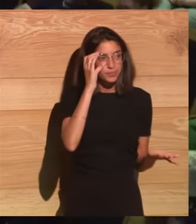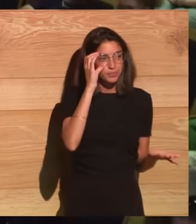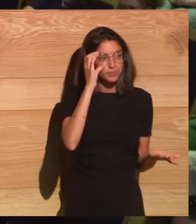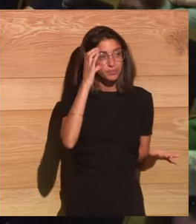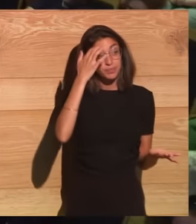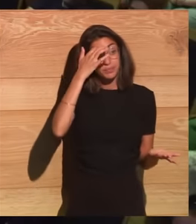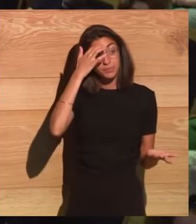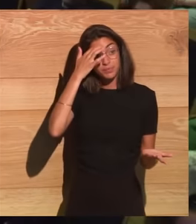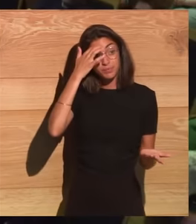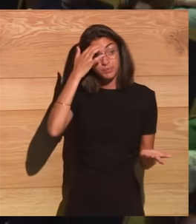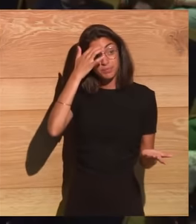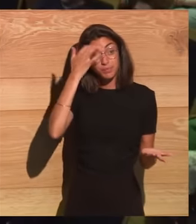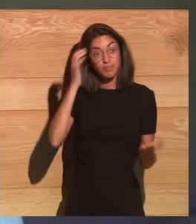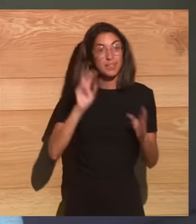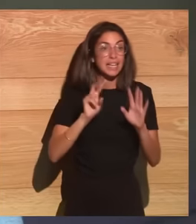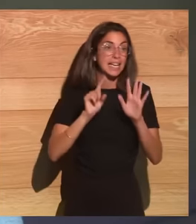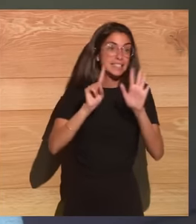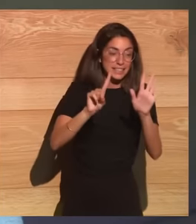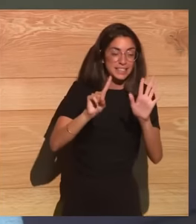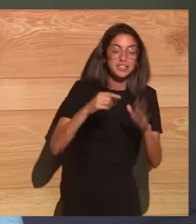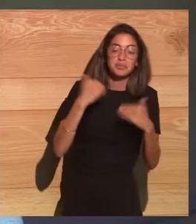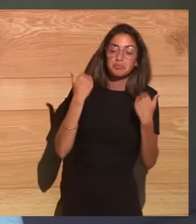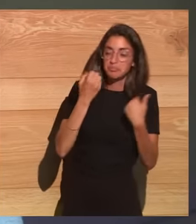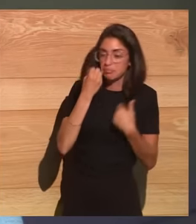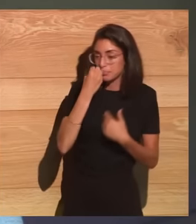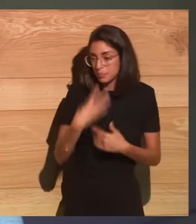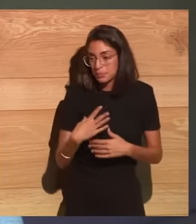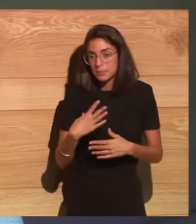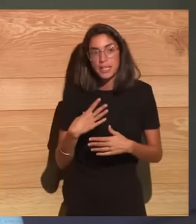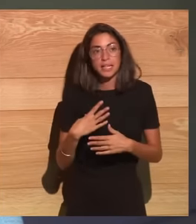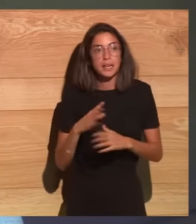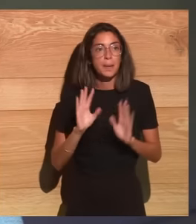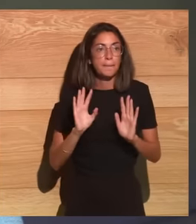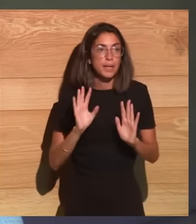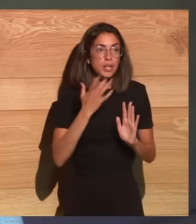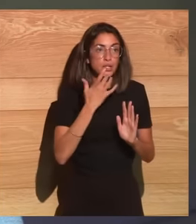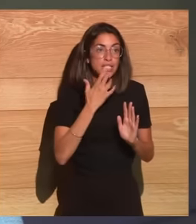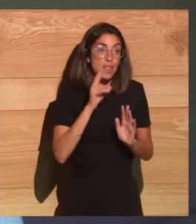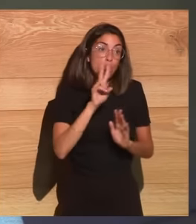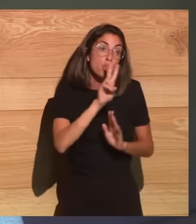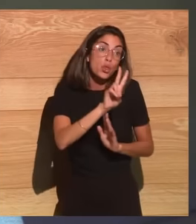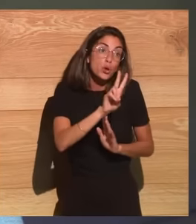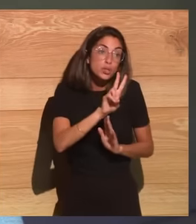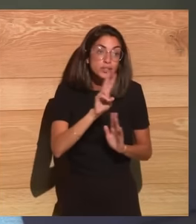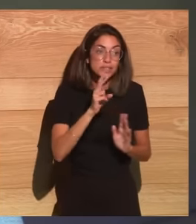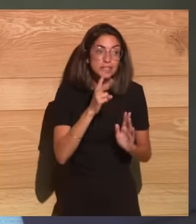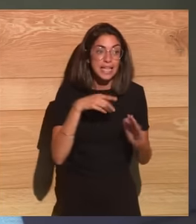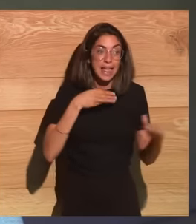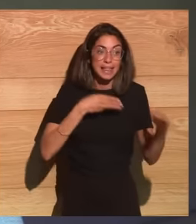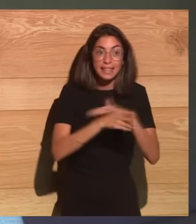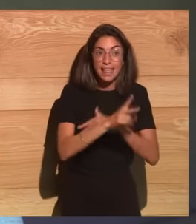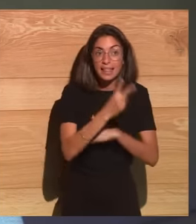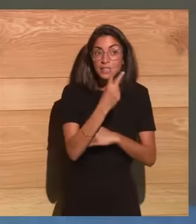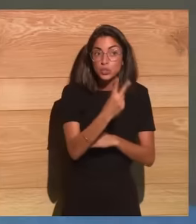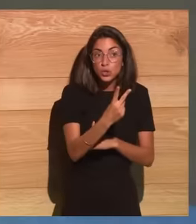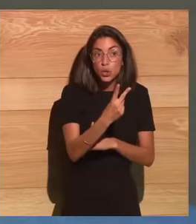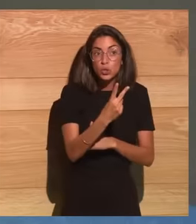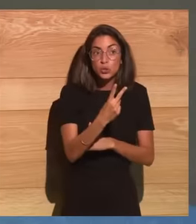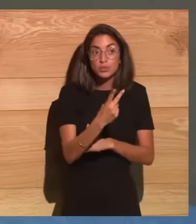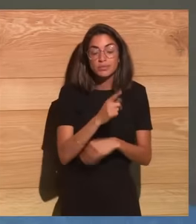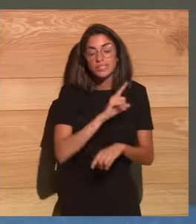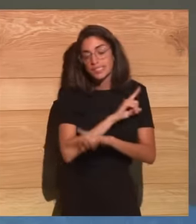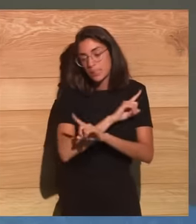Bueno, y con seis todavía, pero cuando quedaban dos, que no hay duda, quedan dos.